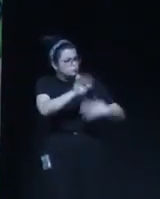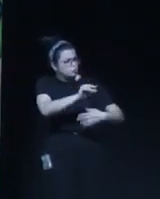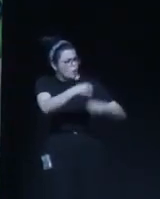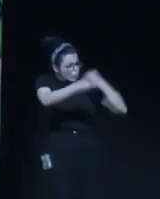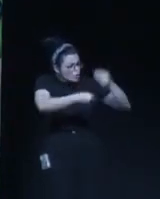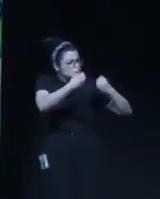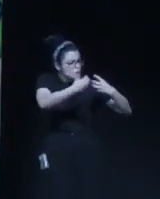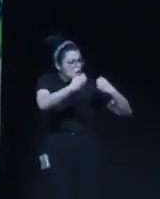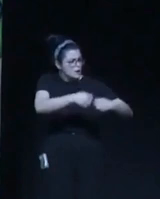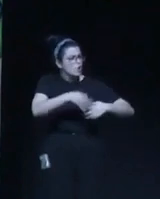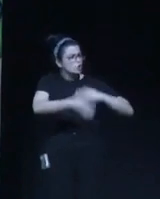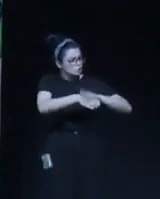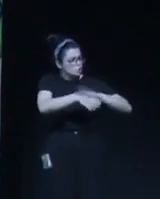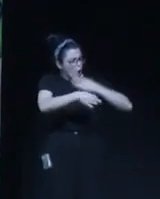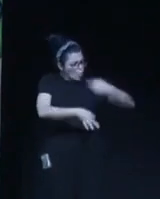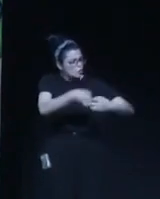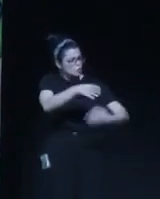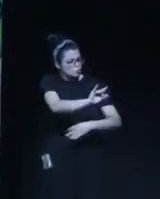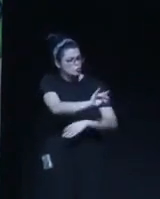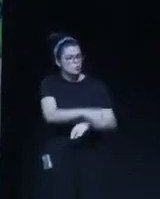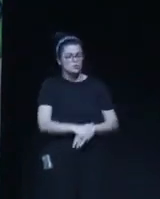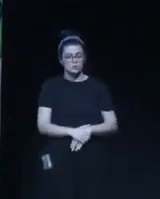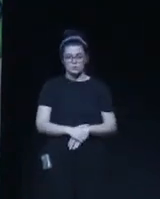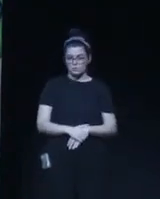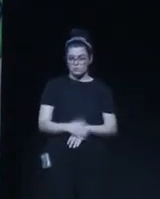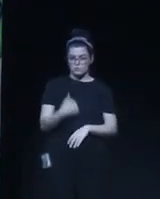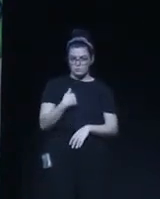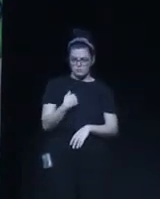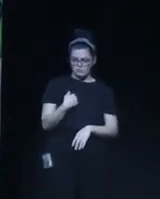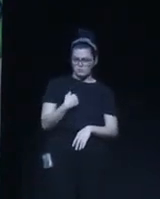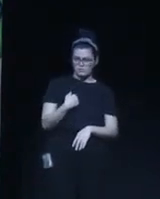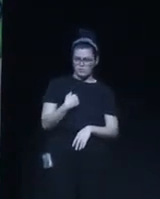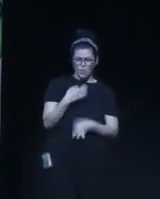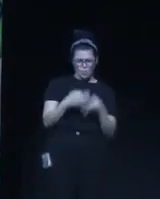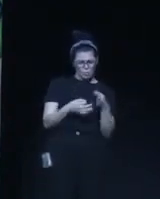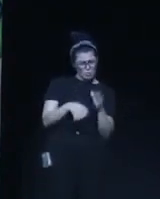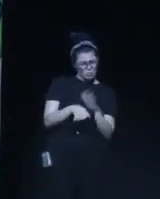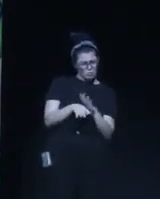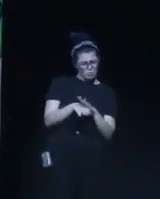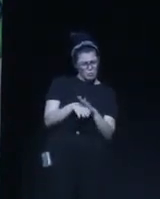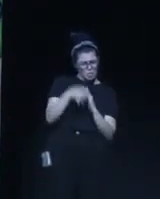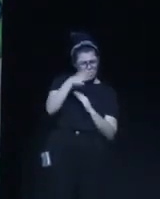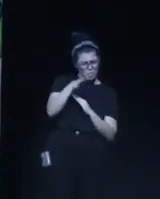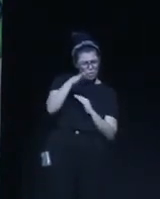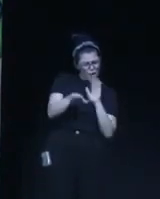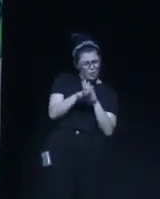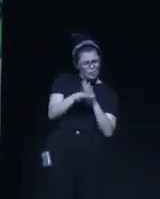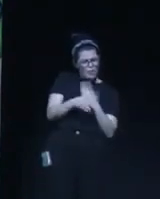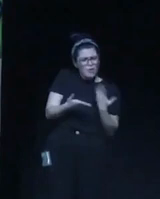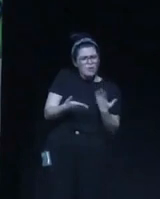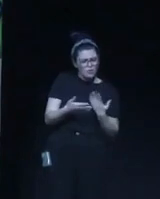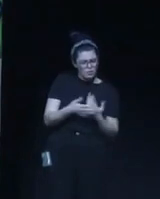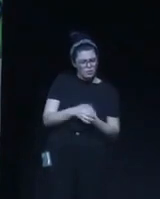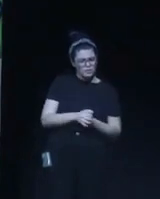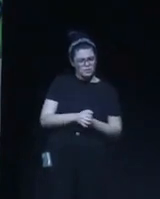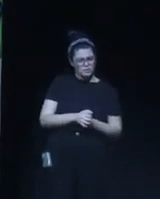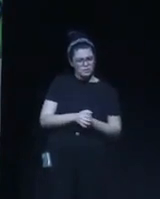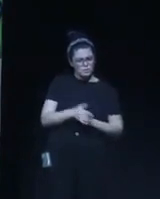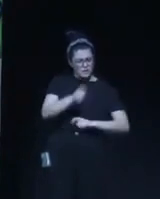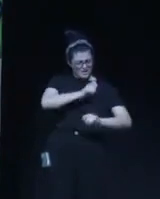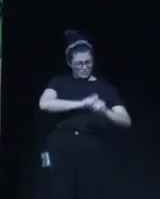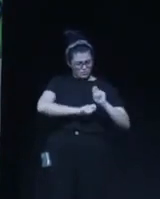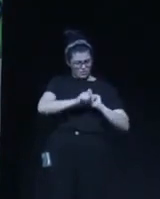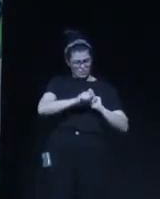seguir poniendo juicios. Bueno, digo, ¿cómo que seguir poniendo juicios? O sea, ¿cómo una asociación